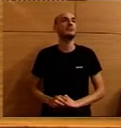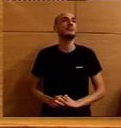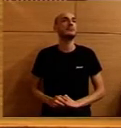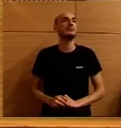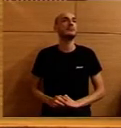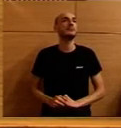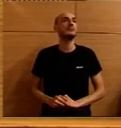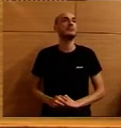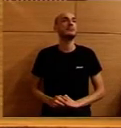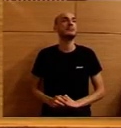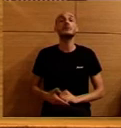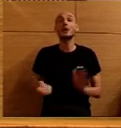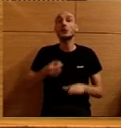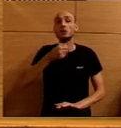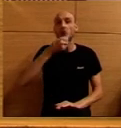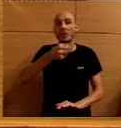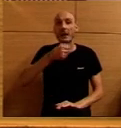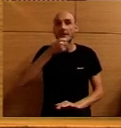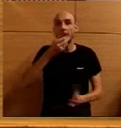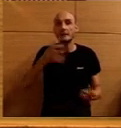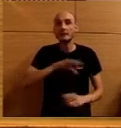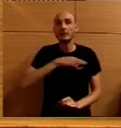Partido Socialista, señor Campos.